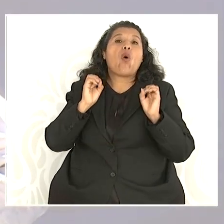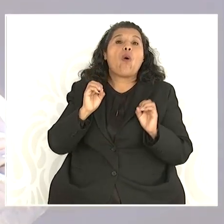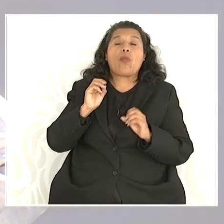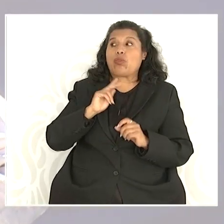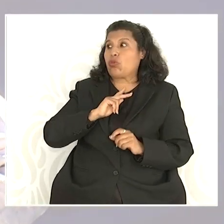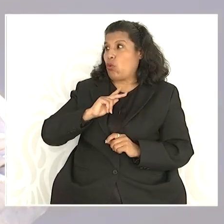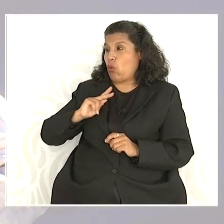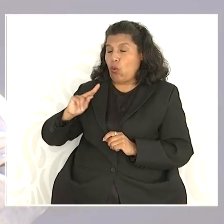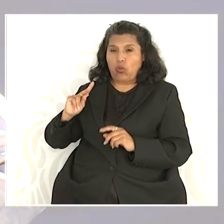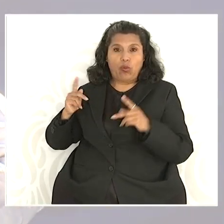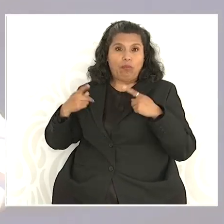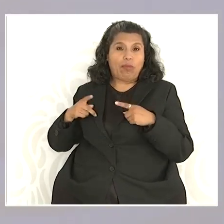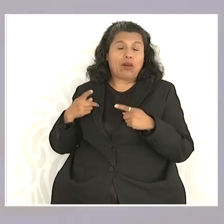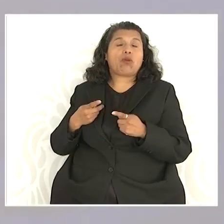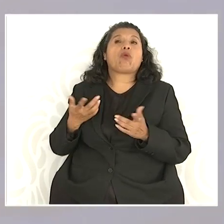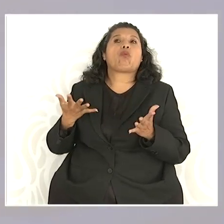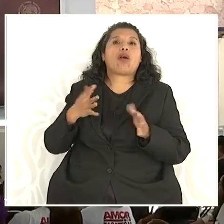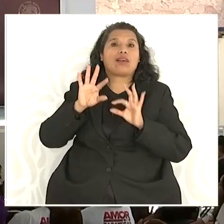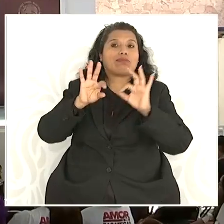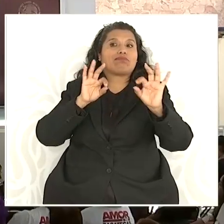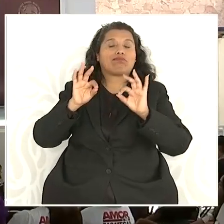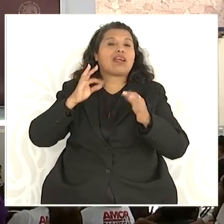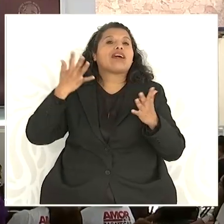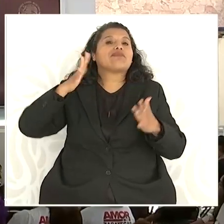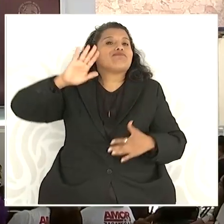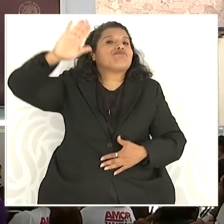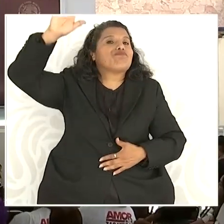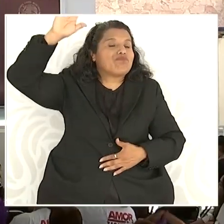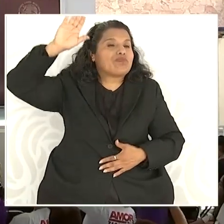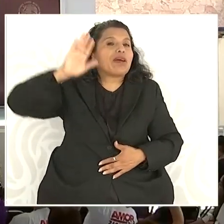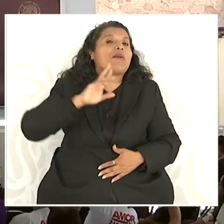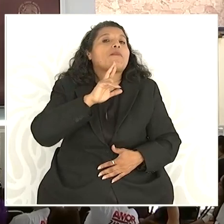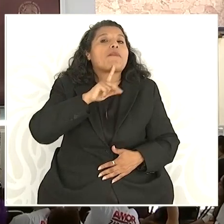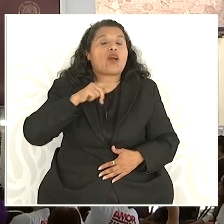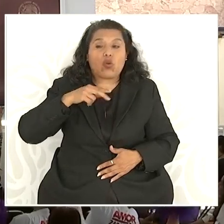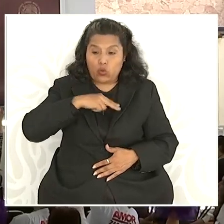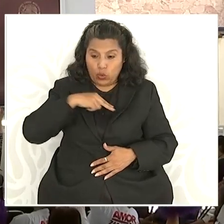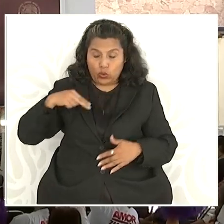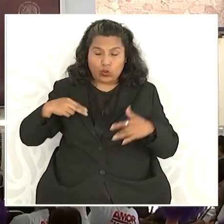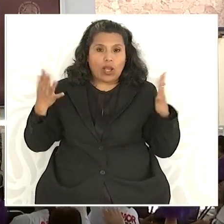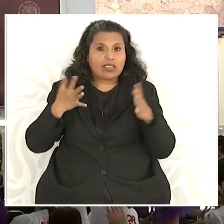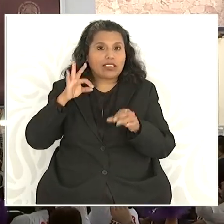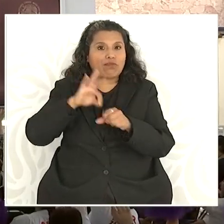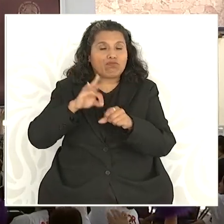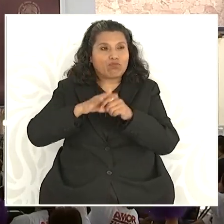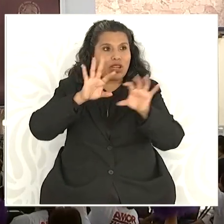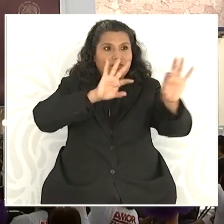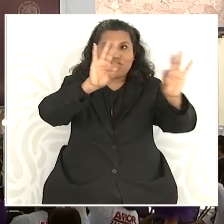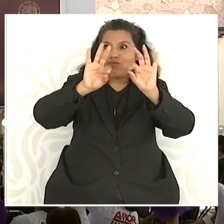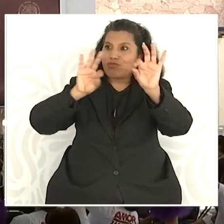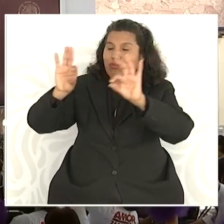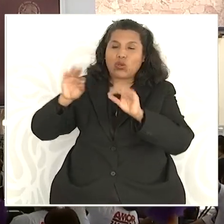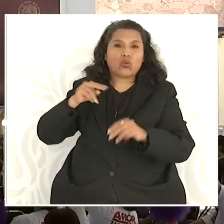México? A ver, levante la mano quien crea que debe ser el pueblo de México.